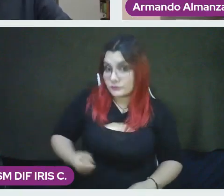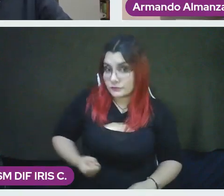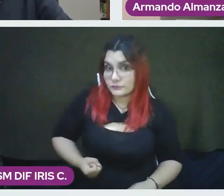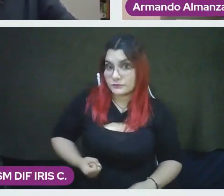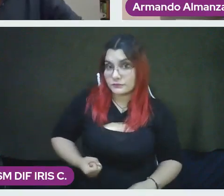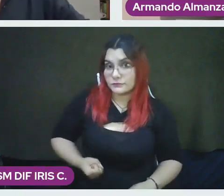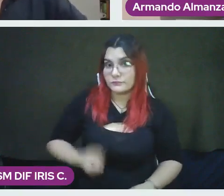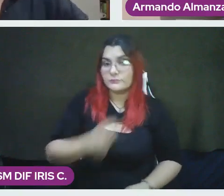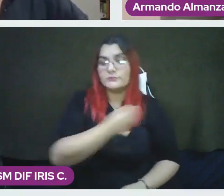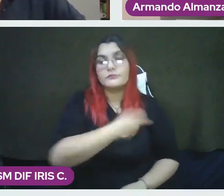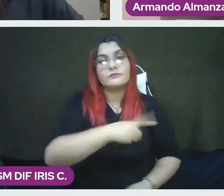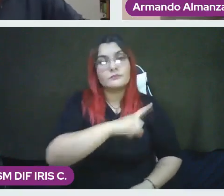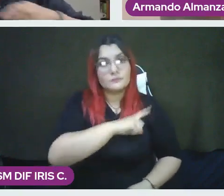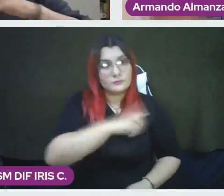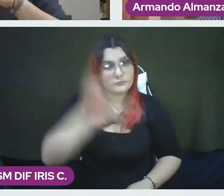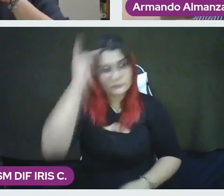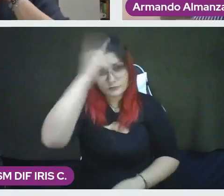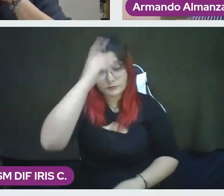¿no?